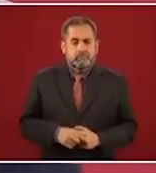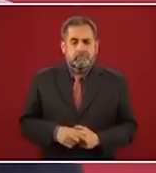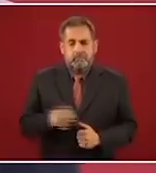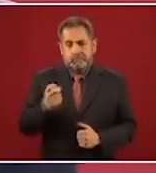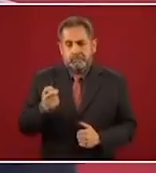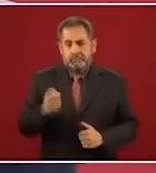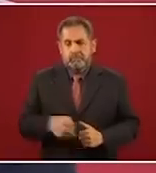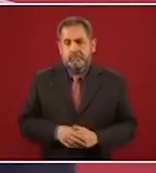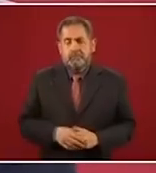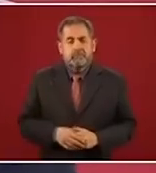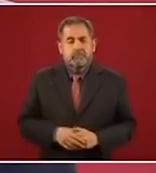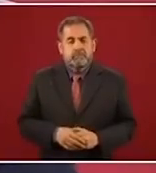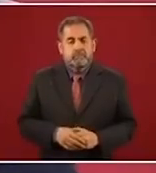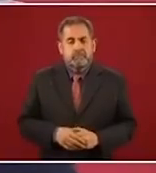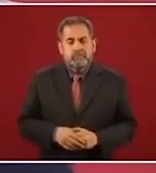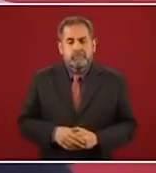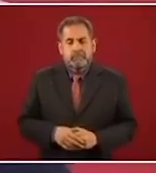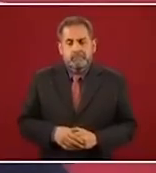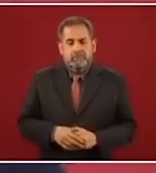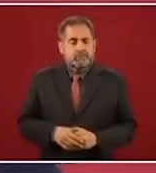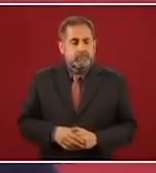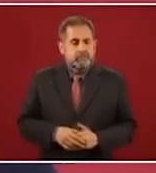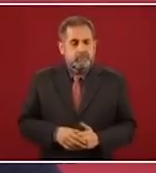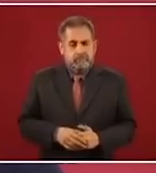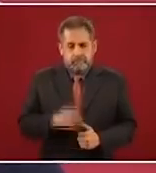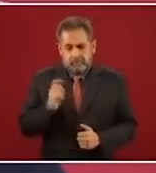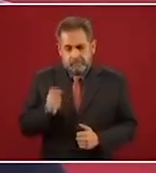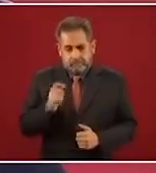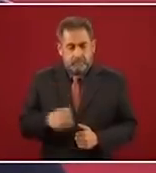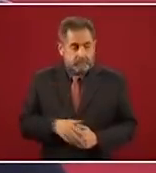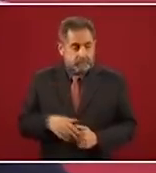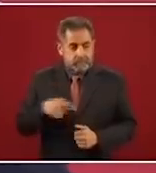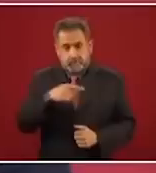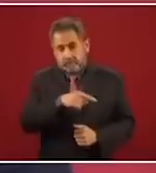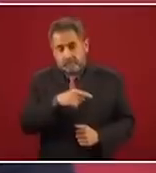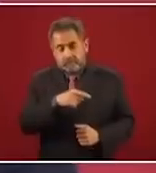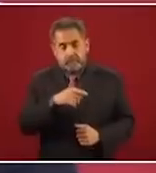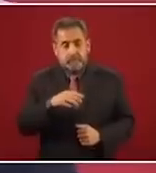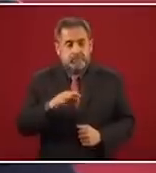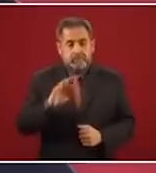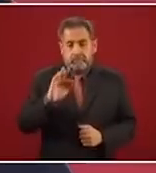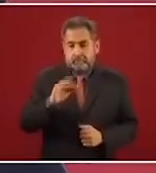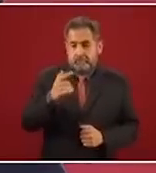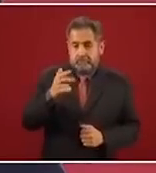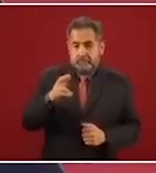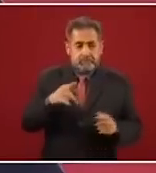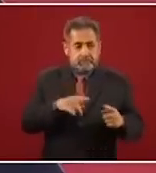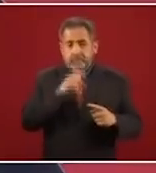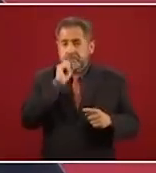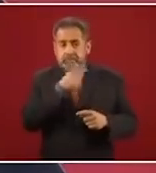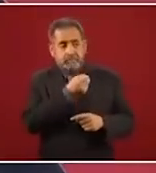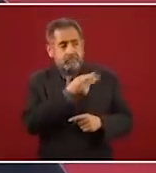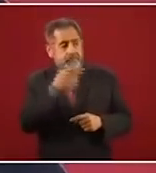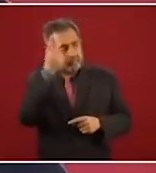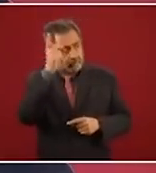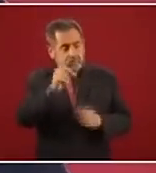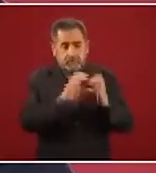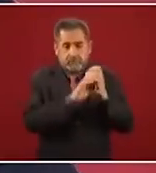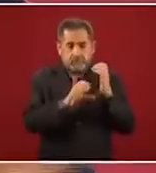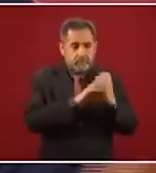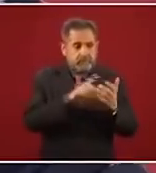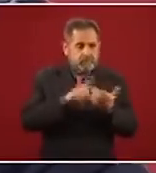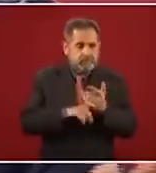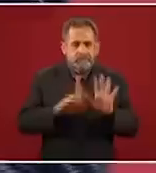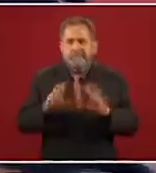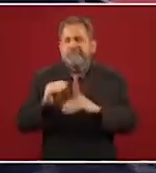Esto incluso, además de la Fiscalía, expresado por los transportistas. Pero no